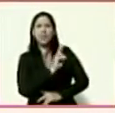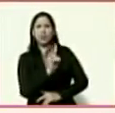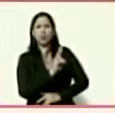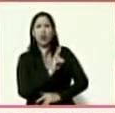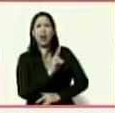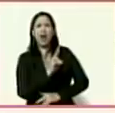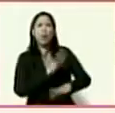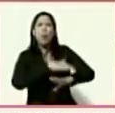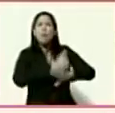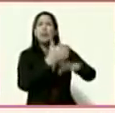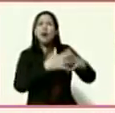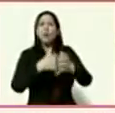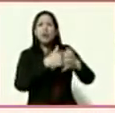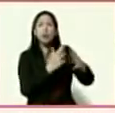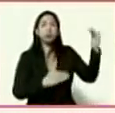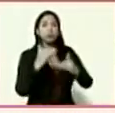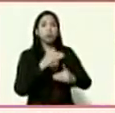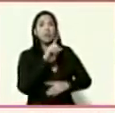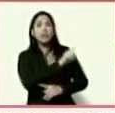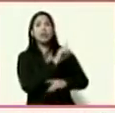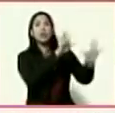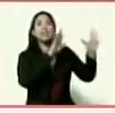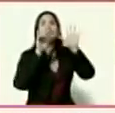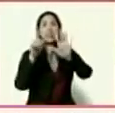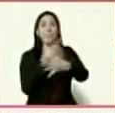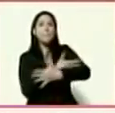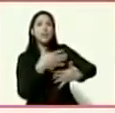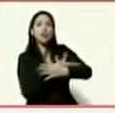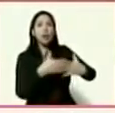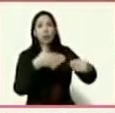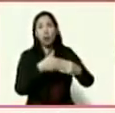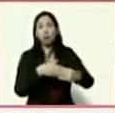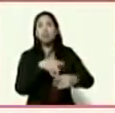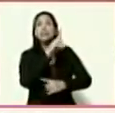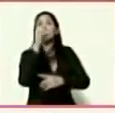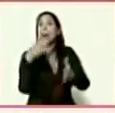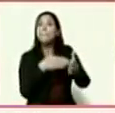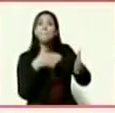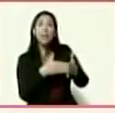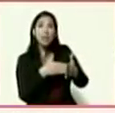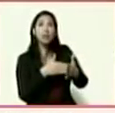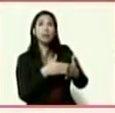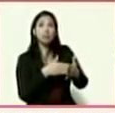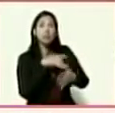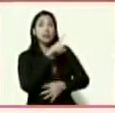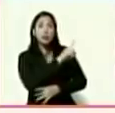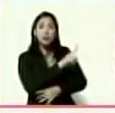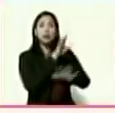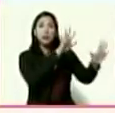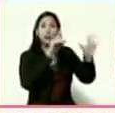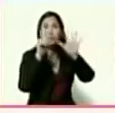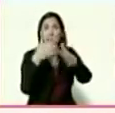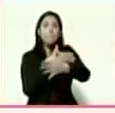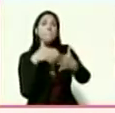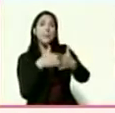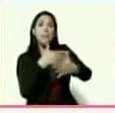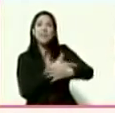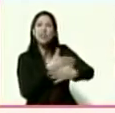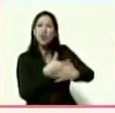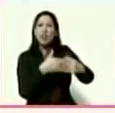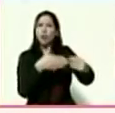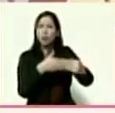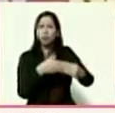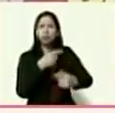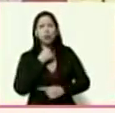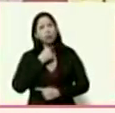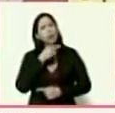a 116 millones de dólares. 16 mil millones. 116 mil millones de dólares. Millones de dólares. Nos gustaría pues conocer